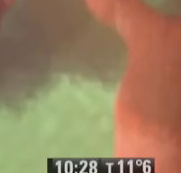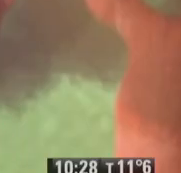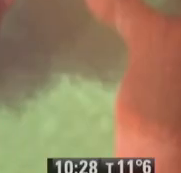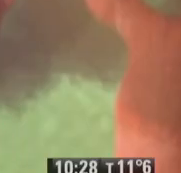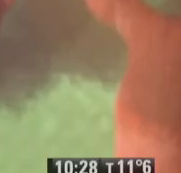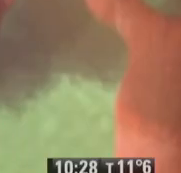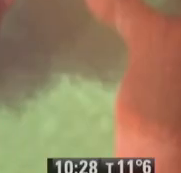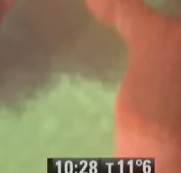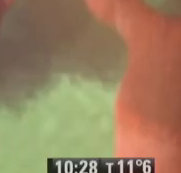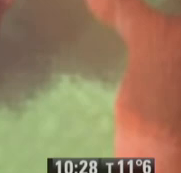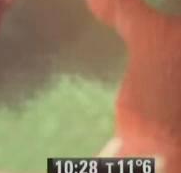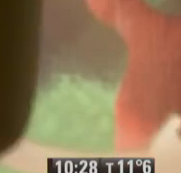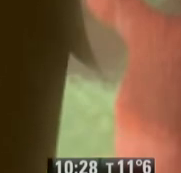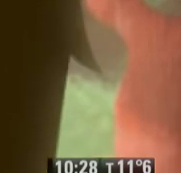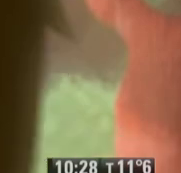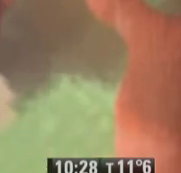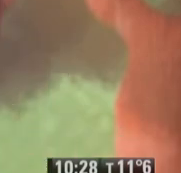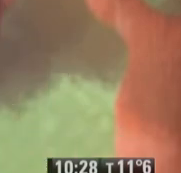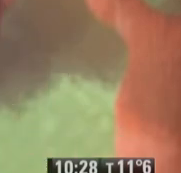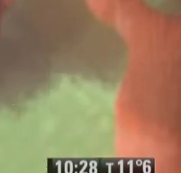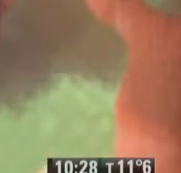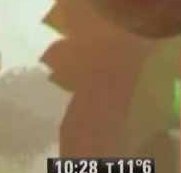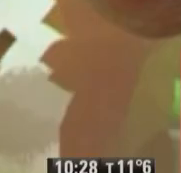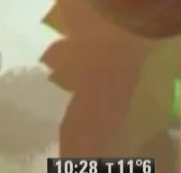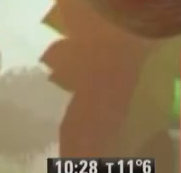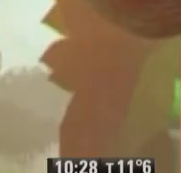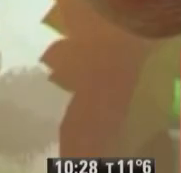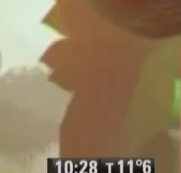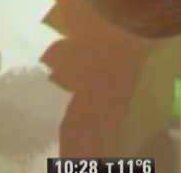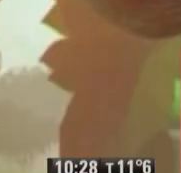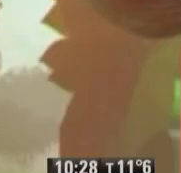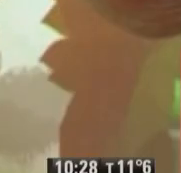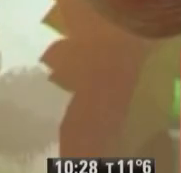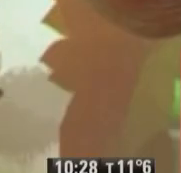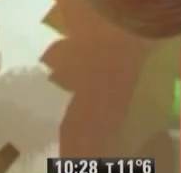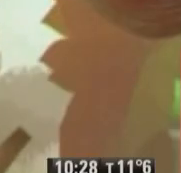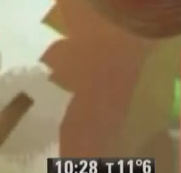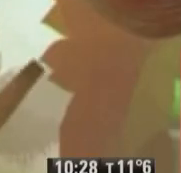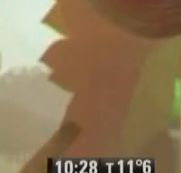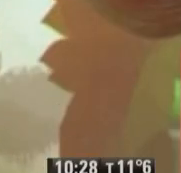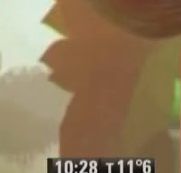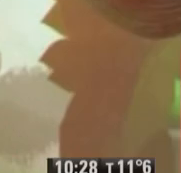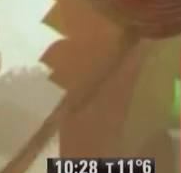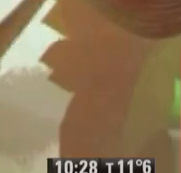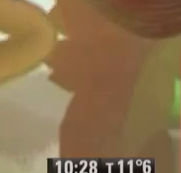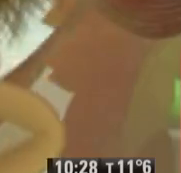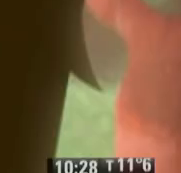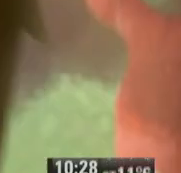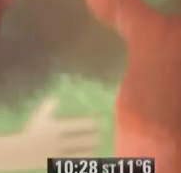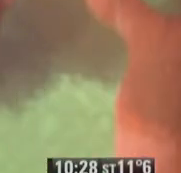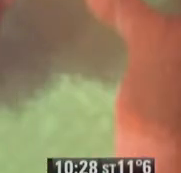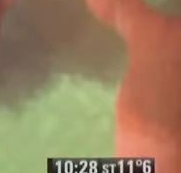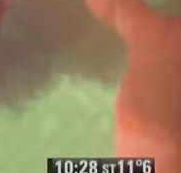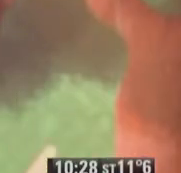tum, tum, tum para acá, tum para allá. Pronto se dieron cuenta de que a través del baile